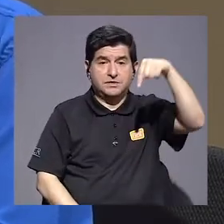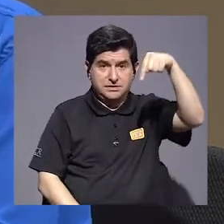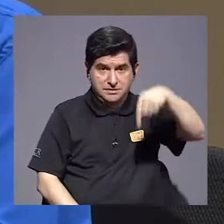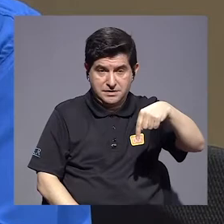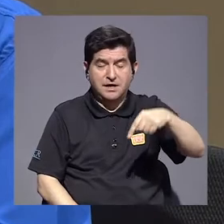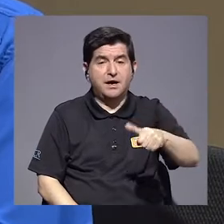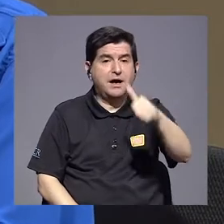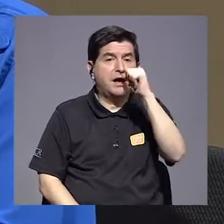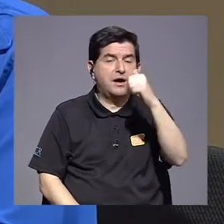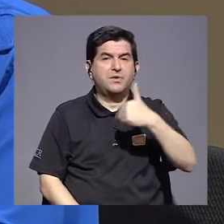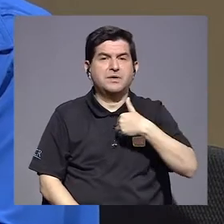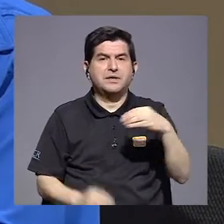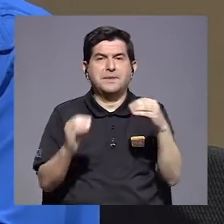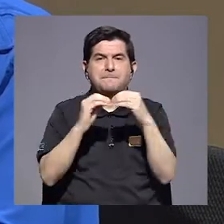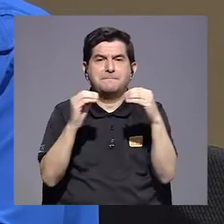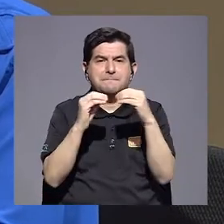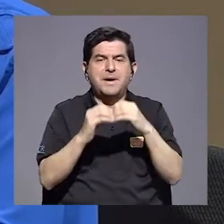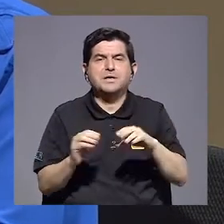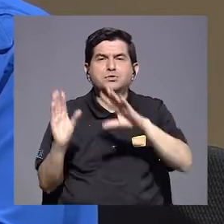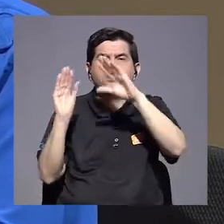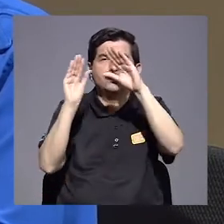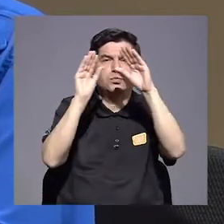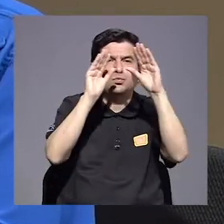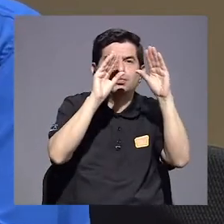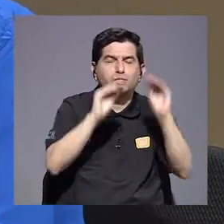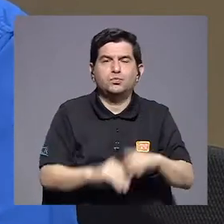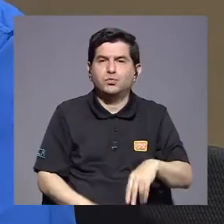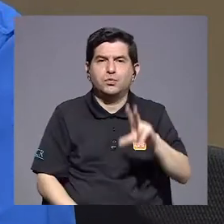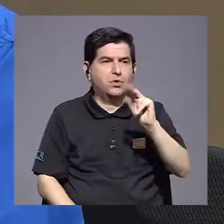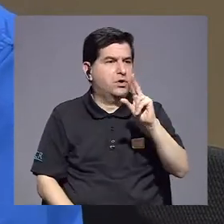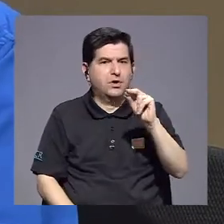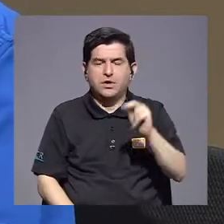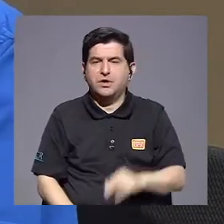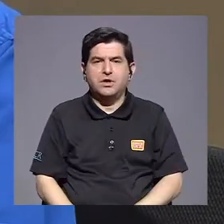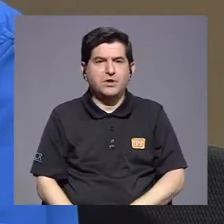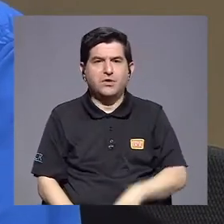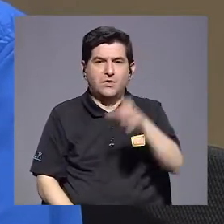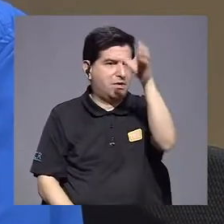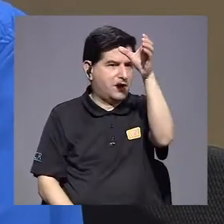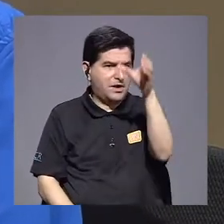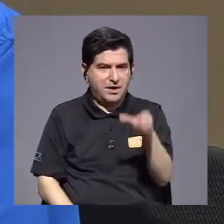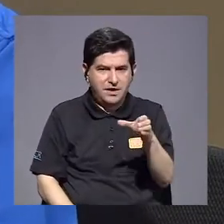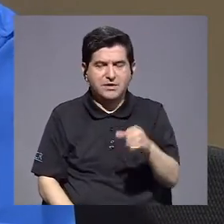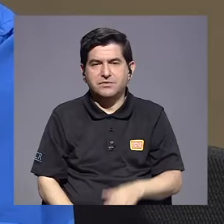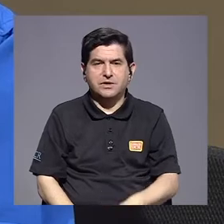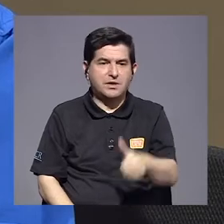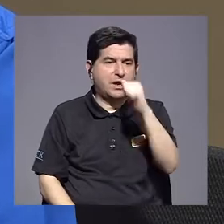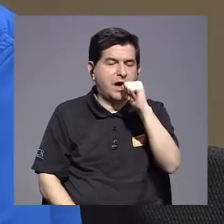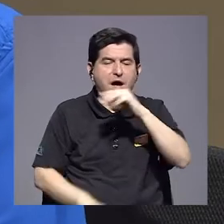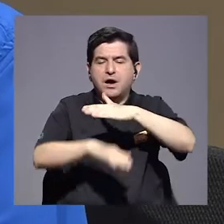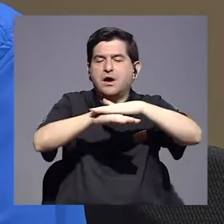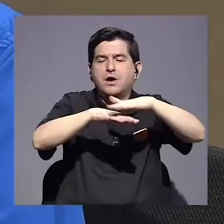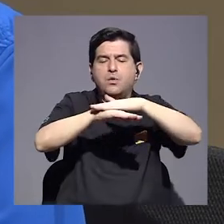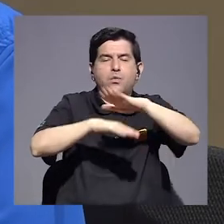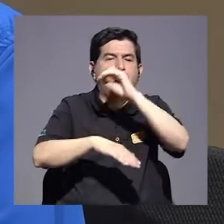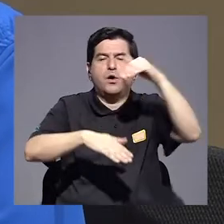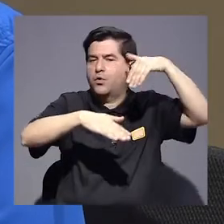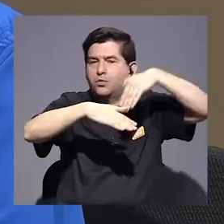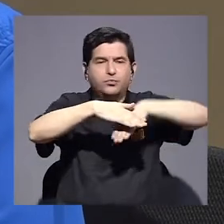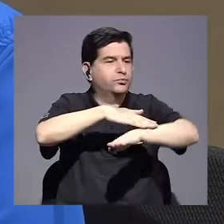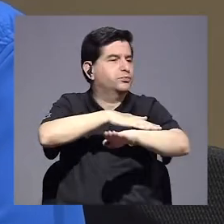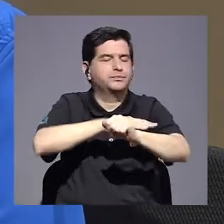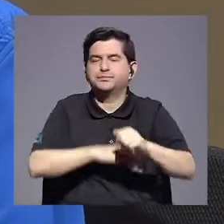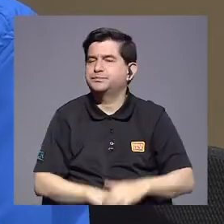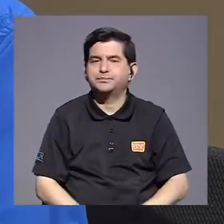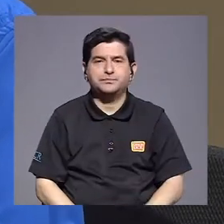día la tenemos más en estado de vapor que en nuestro continente, sea en agua superficial o sea en agua